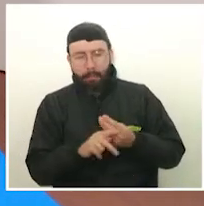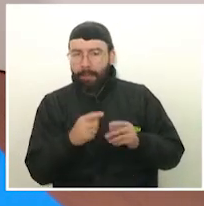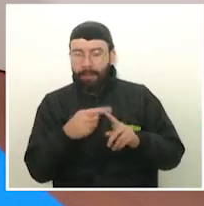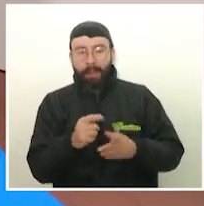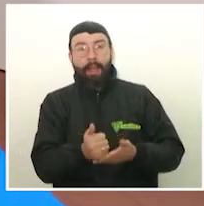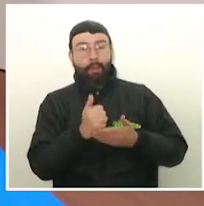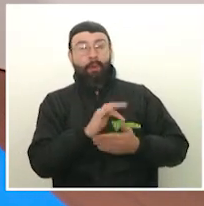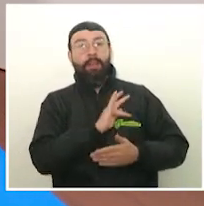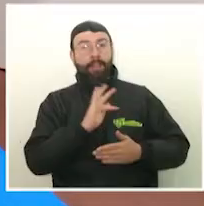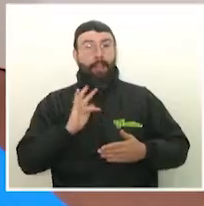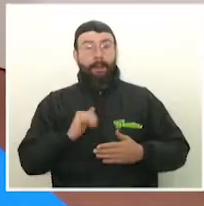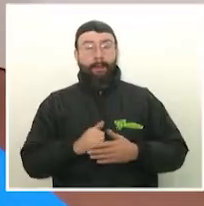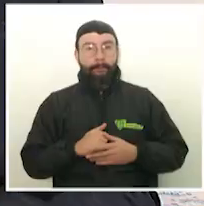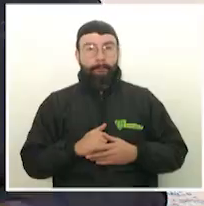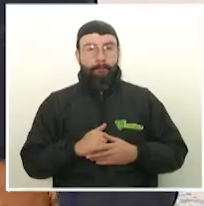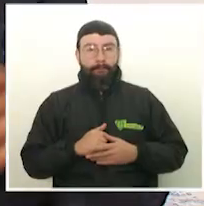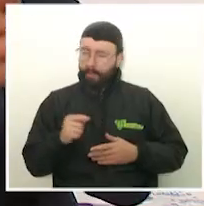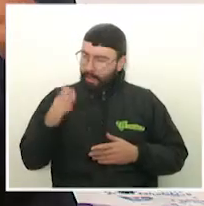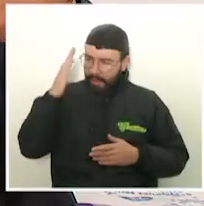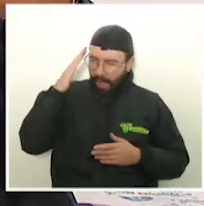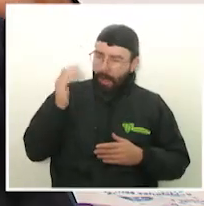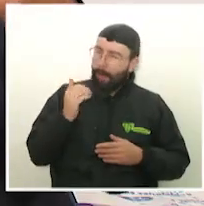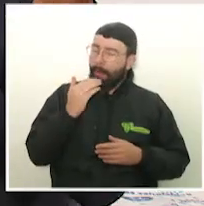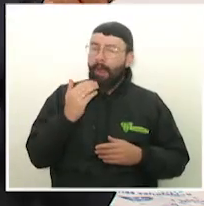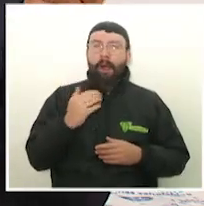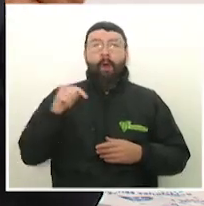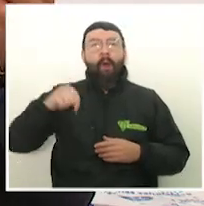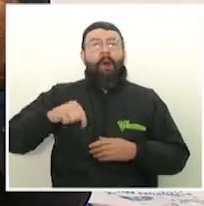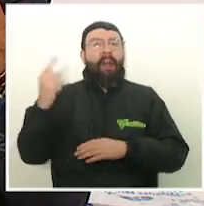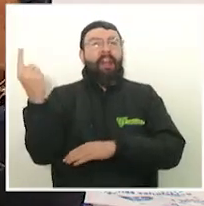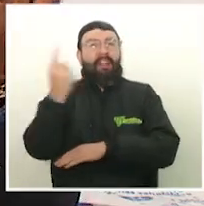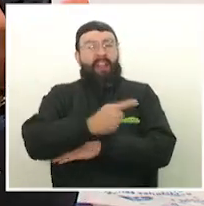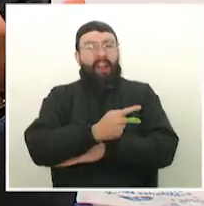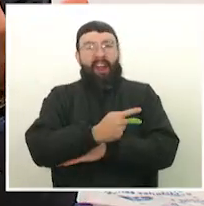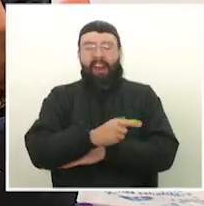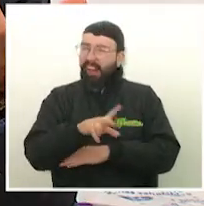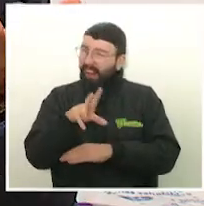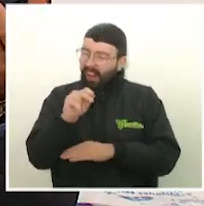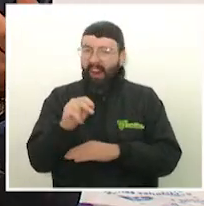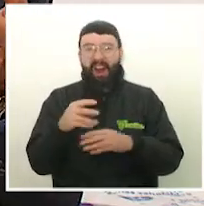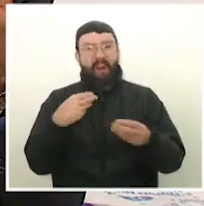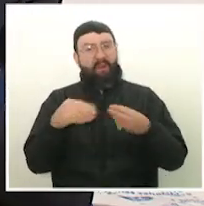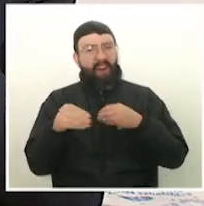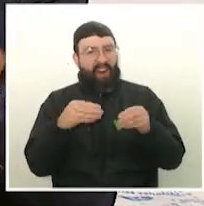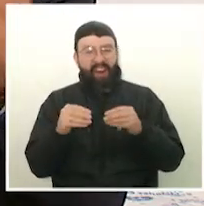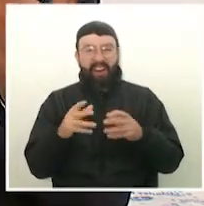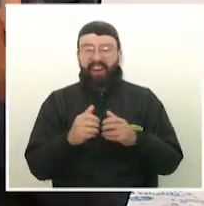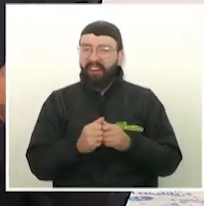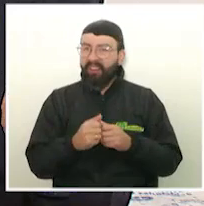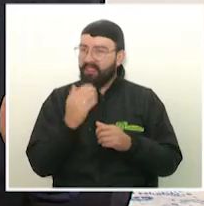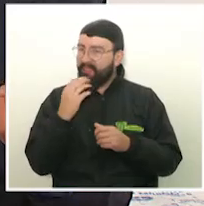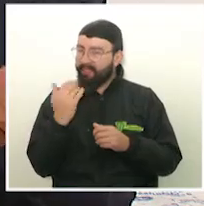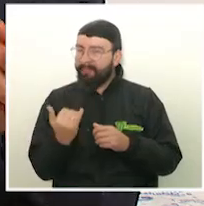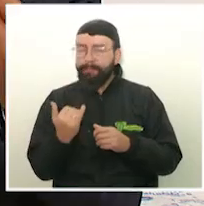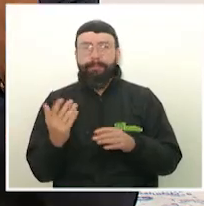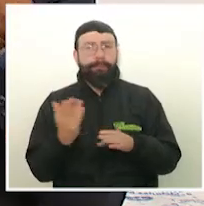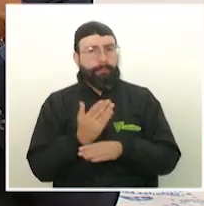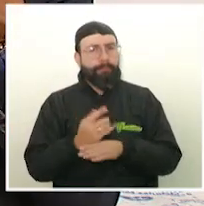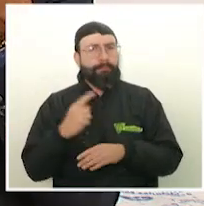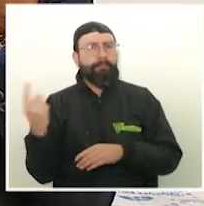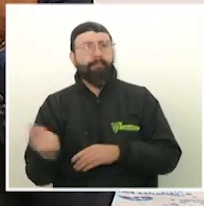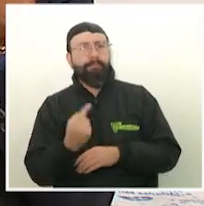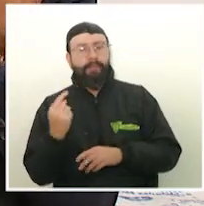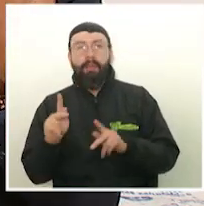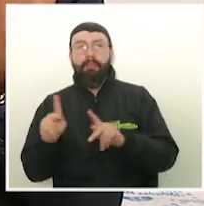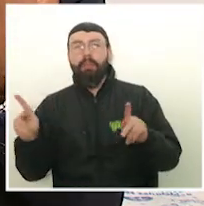existen. ¿Saben una cosa? Estábamos hoy, que hoy es el día de no plástico, ¿cierto? Estamos hablando del problema que tenemos con la gente